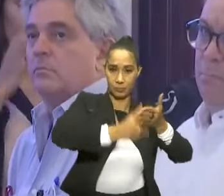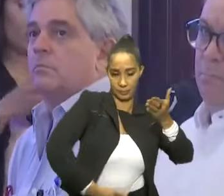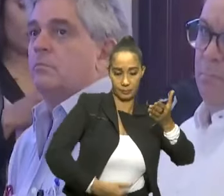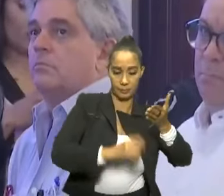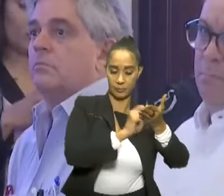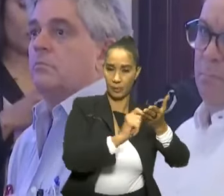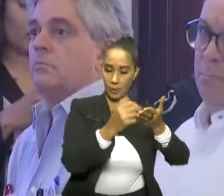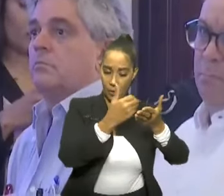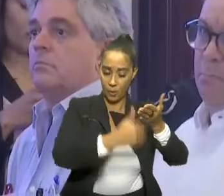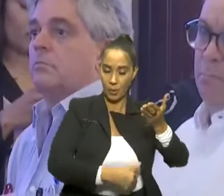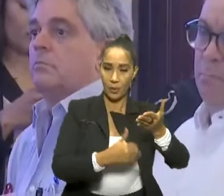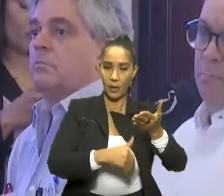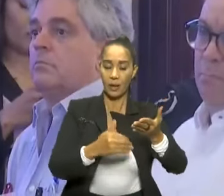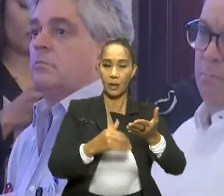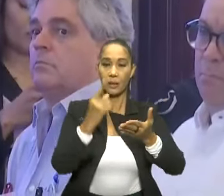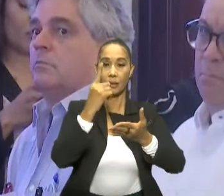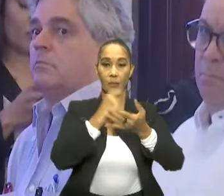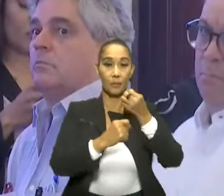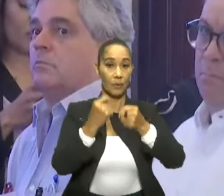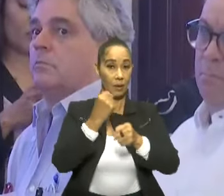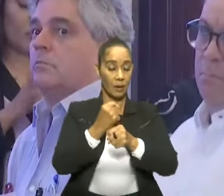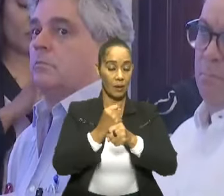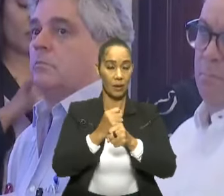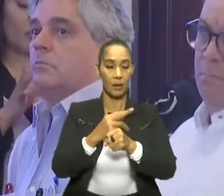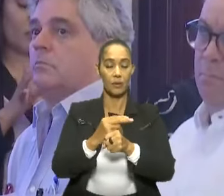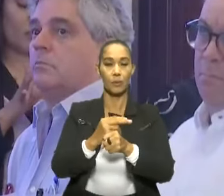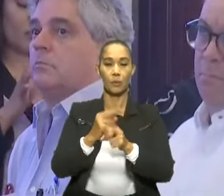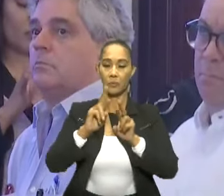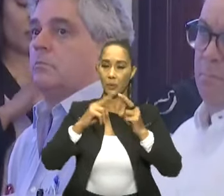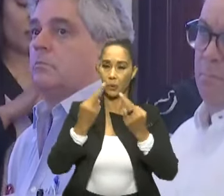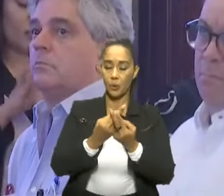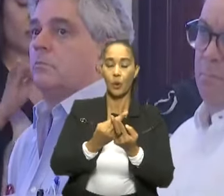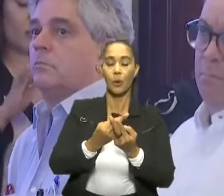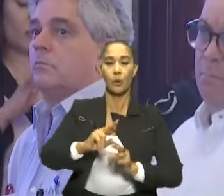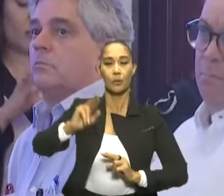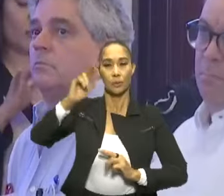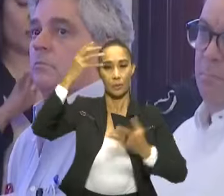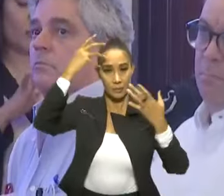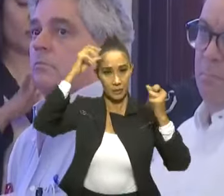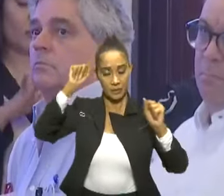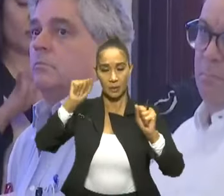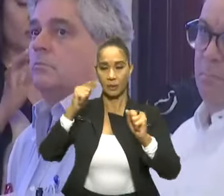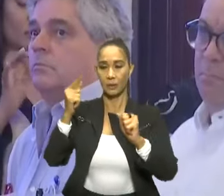tenemos una agenda que es anual con nuestro señor presidente que se reúne